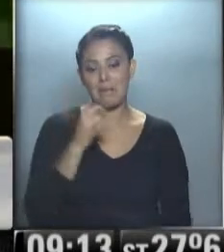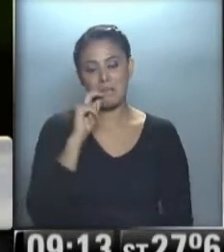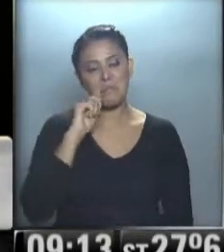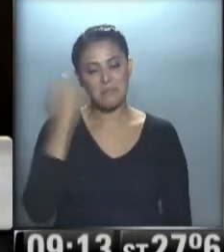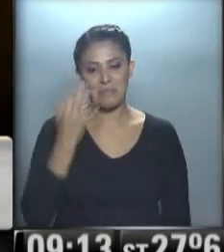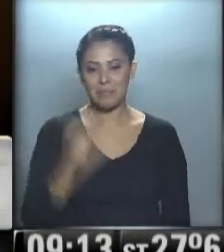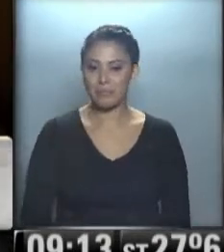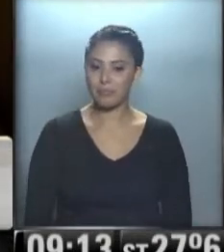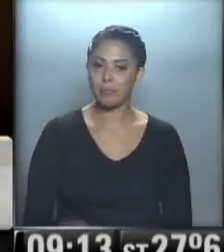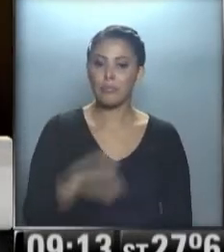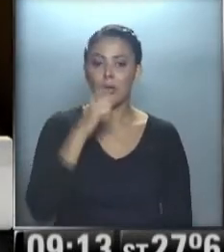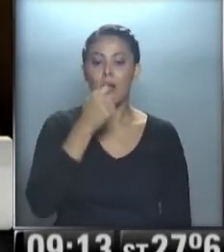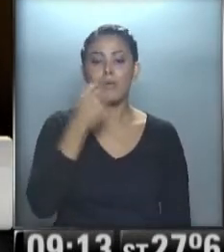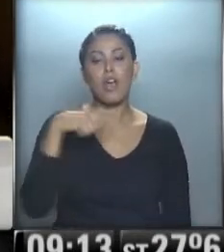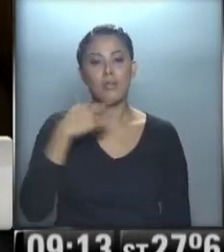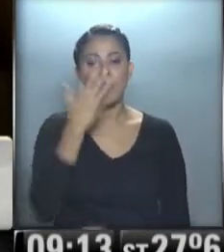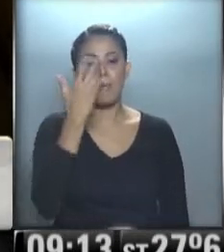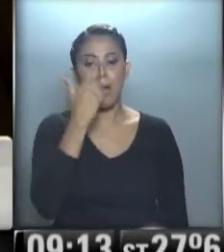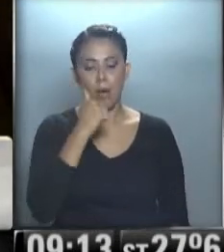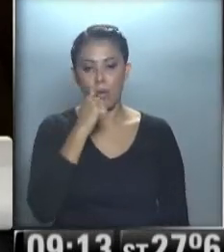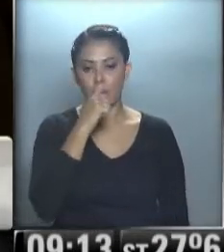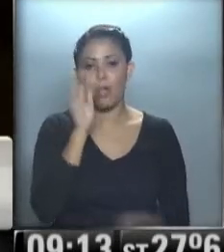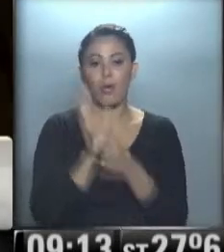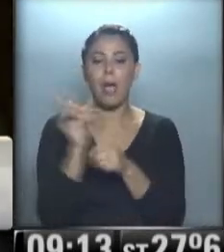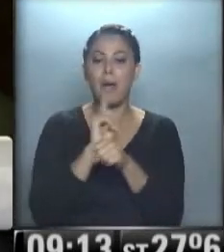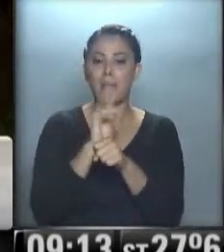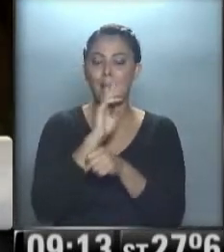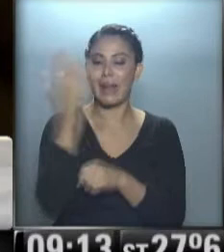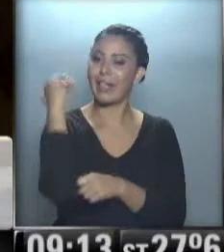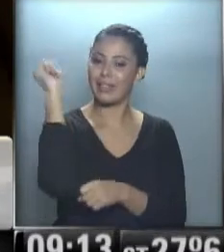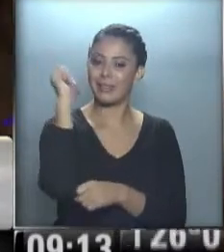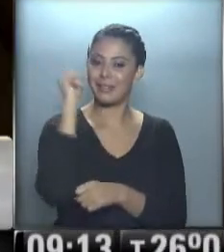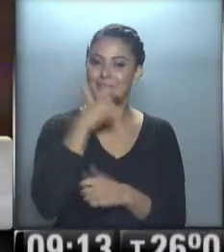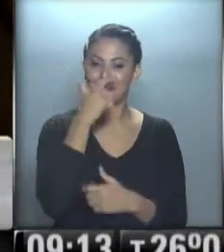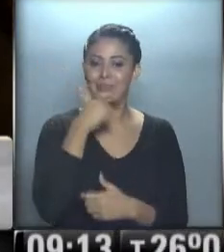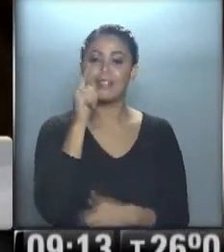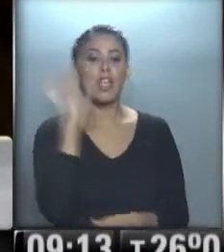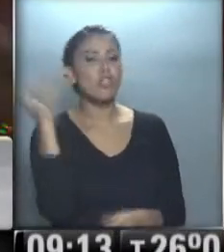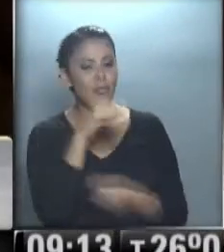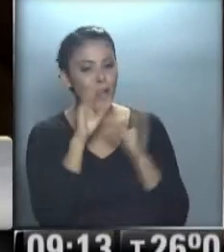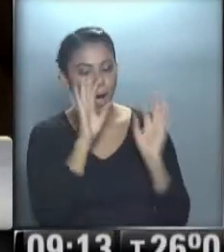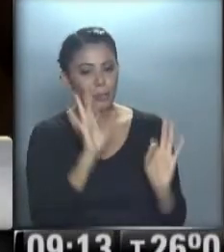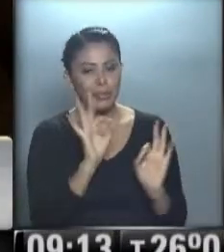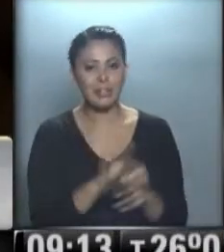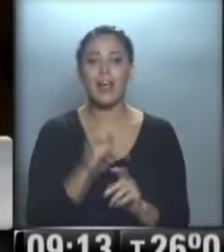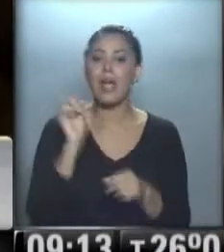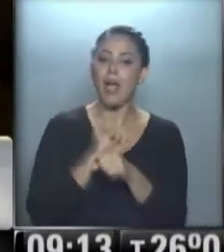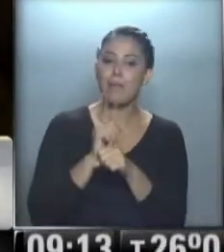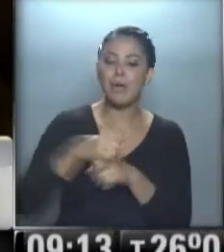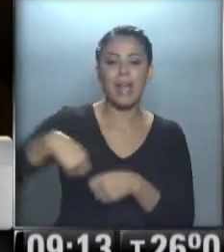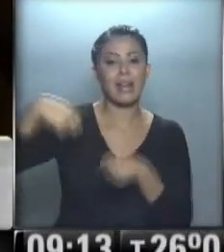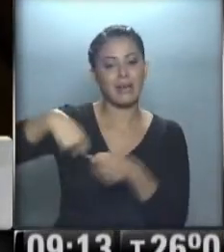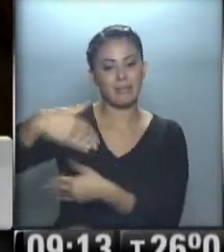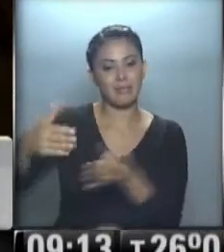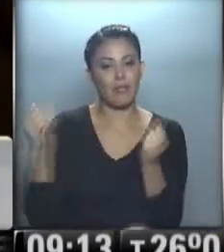muy bien. Es una de las pocas cosas que me gusta. Y con la perra atrás también. Eso le servino a toda la familia. La perra, la laderita,